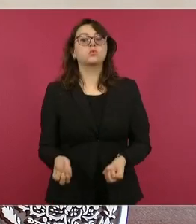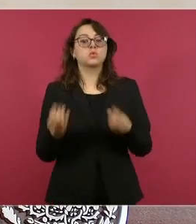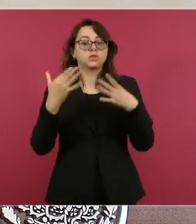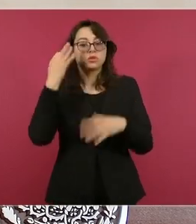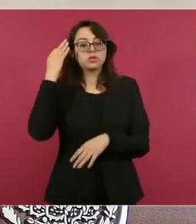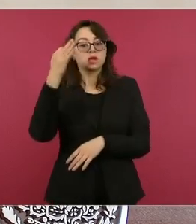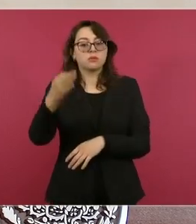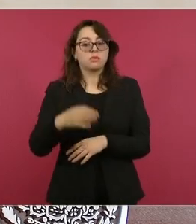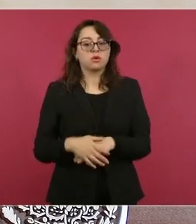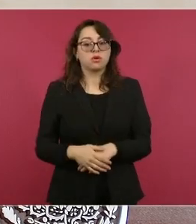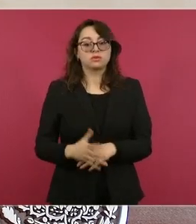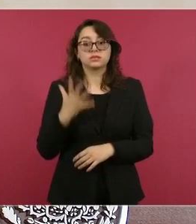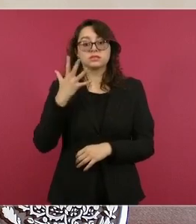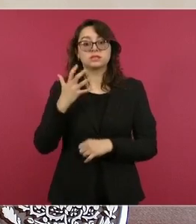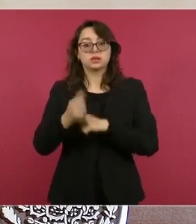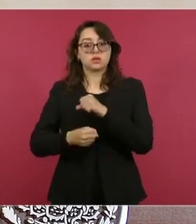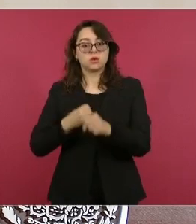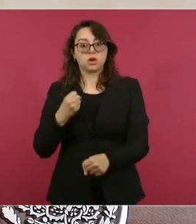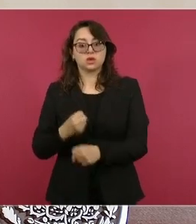en el mundo.